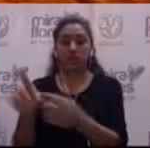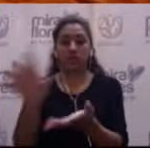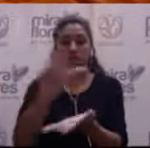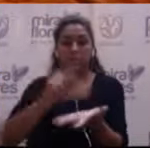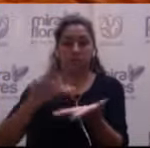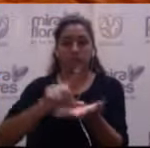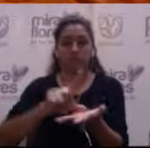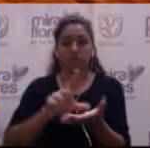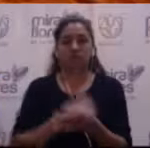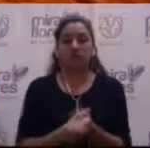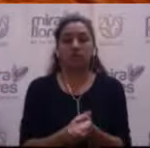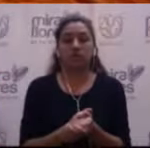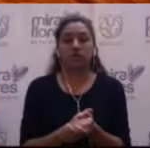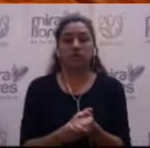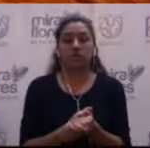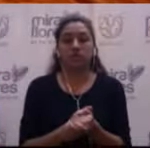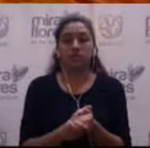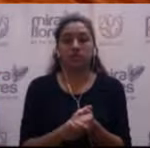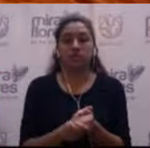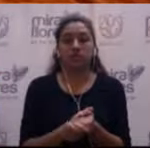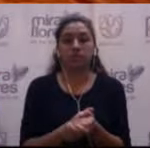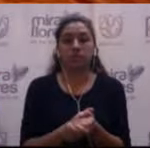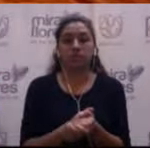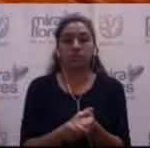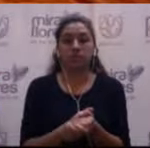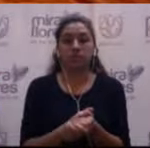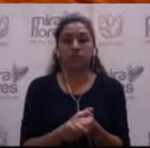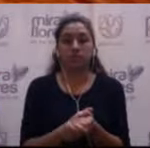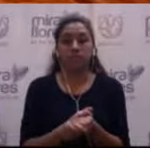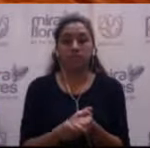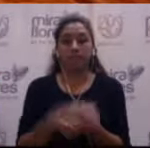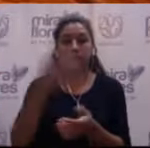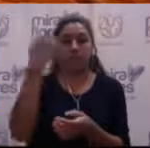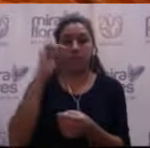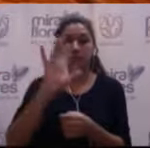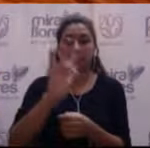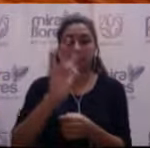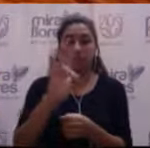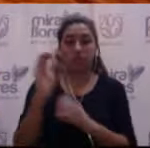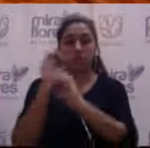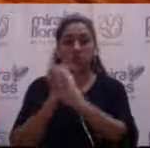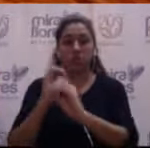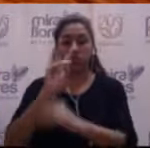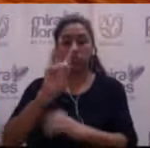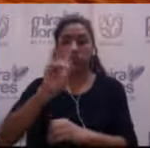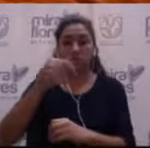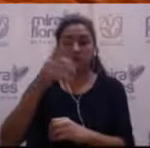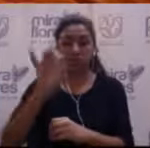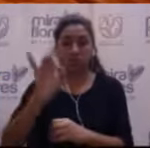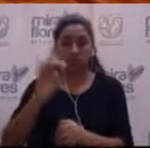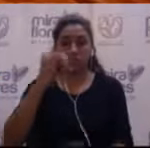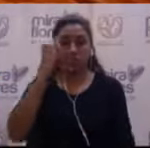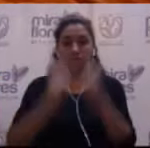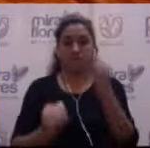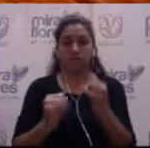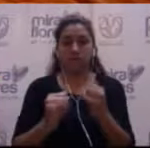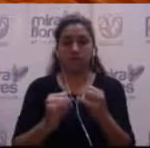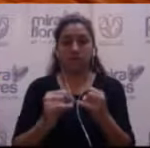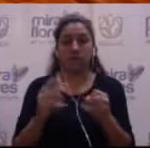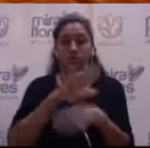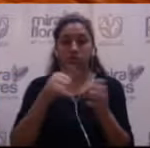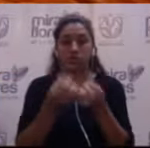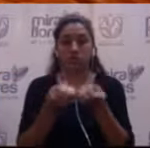consejos distritales de la República, para el 7 de octubre del 2018, de conformidad con las consideraciones